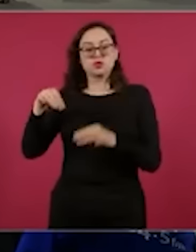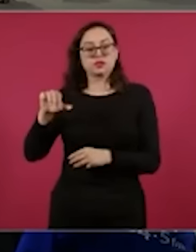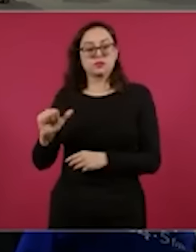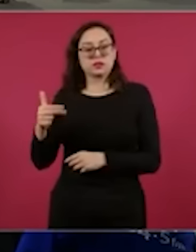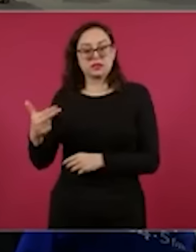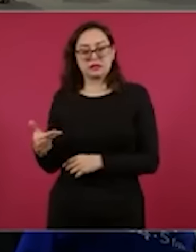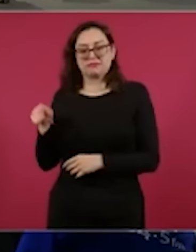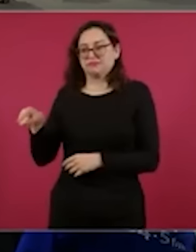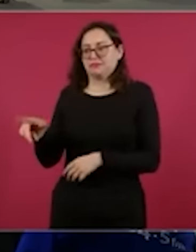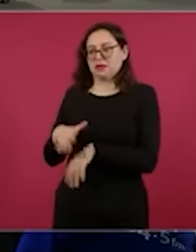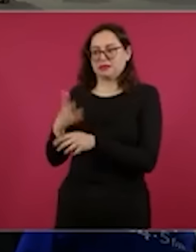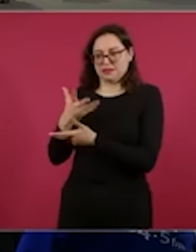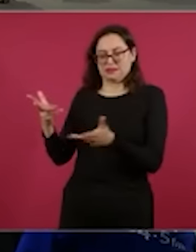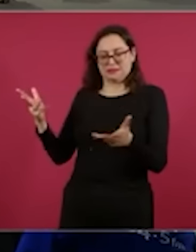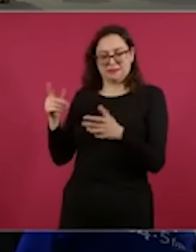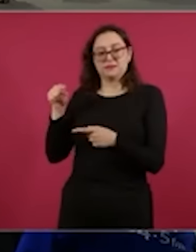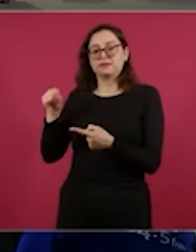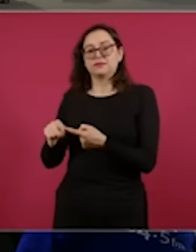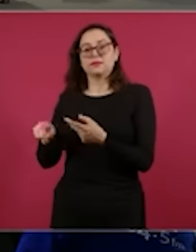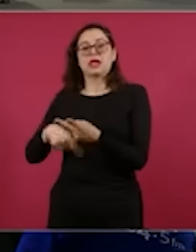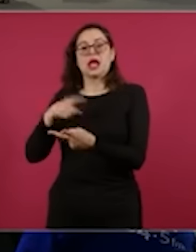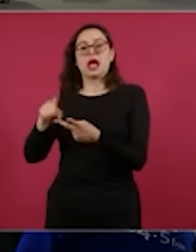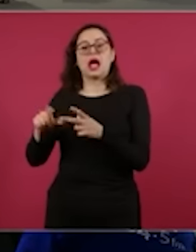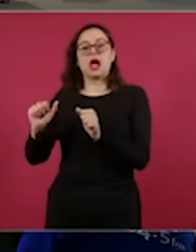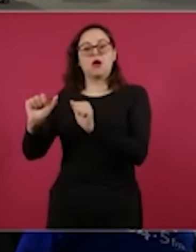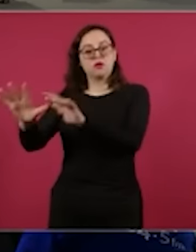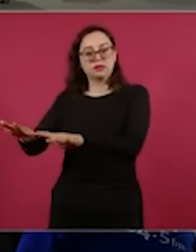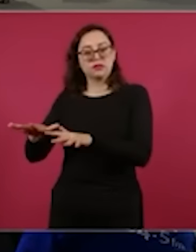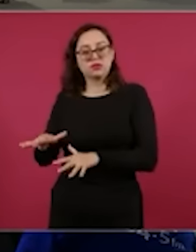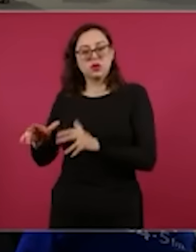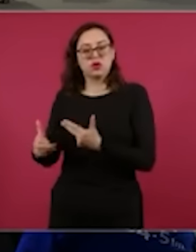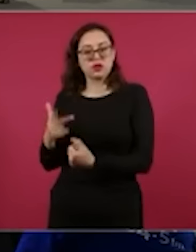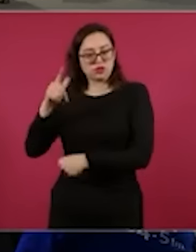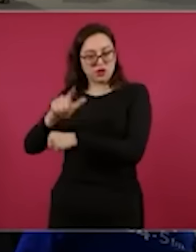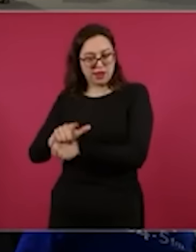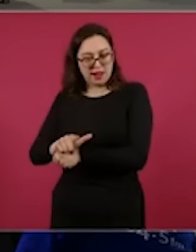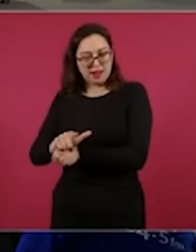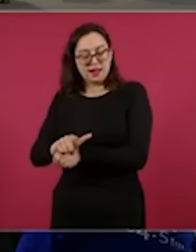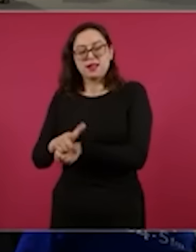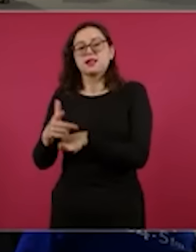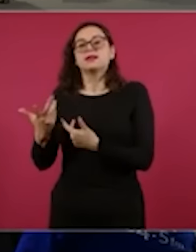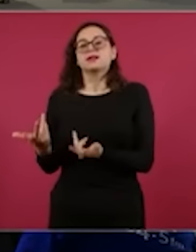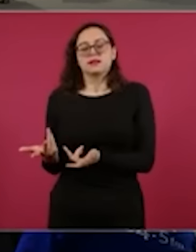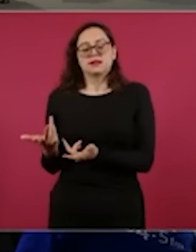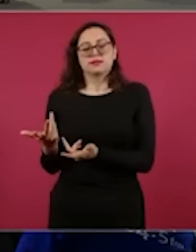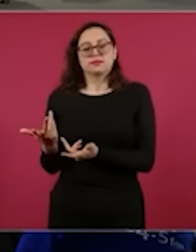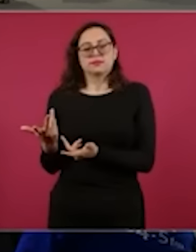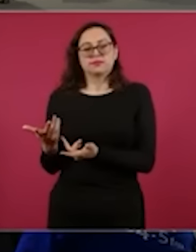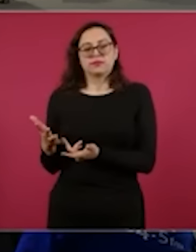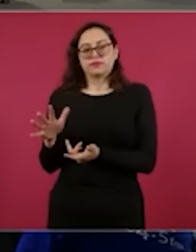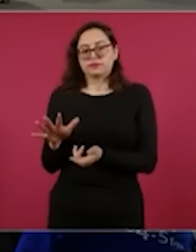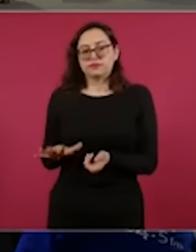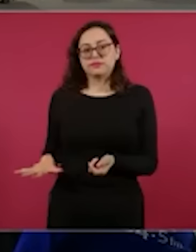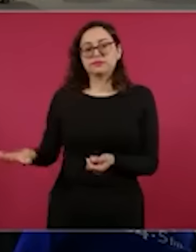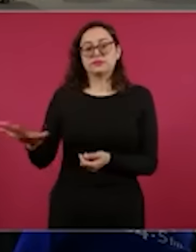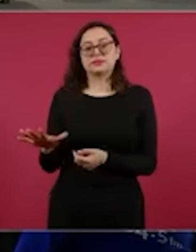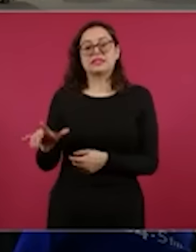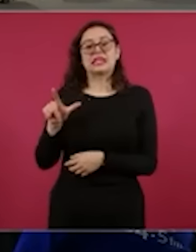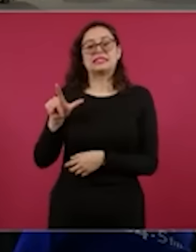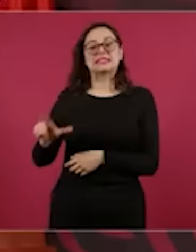mundo, el Auditorio Nacional. Esta primera sección pues tenía